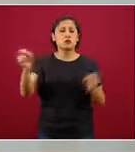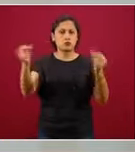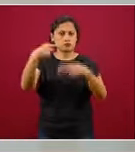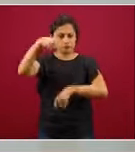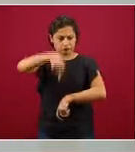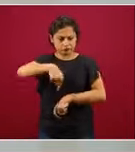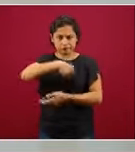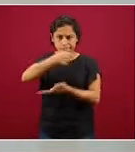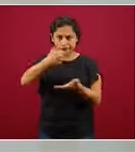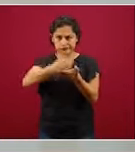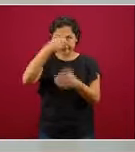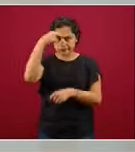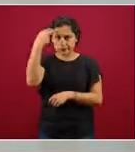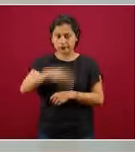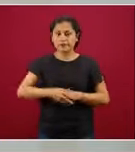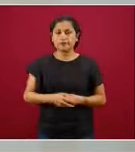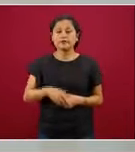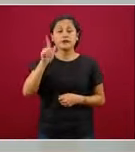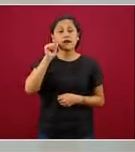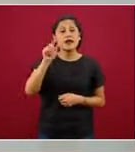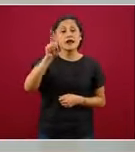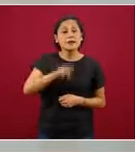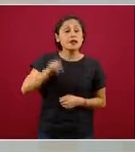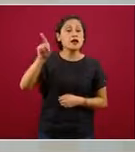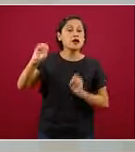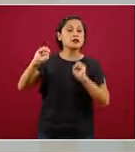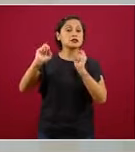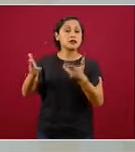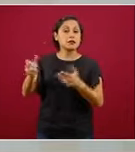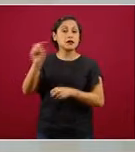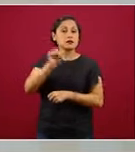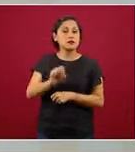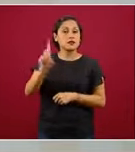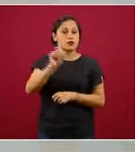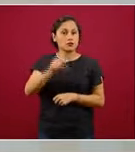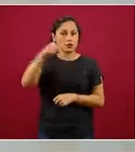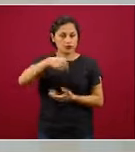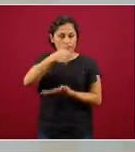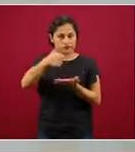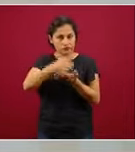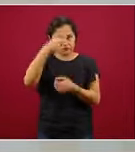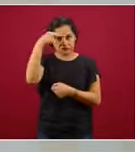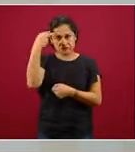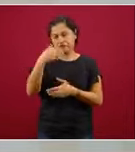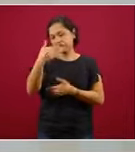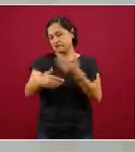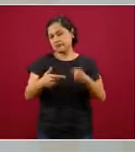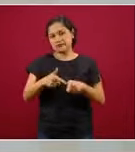Sí, hoy es jueves, mañana viernes en Chiapas, sábado aquí, domingo aquí y seguimos.